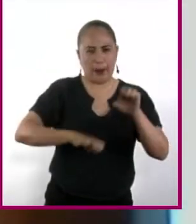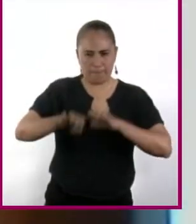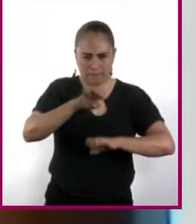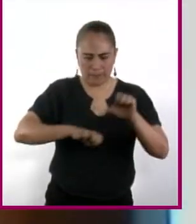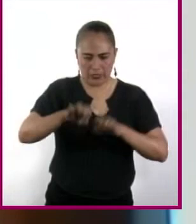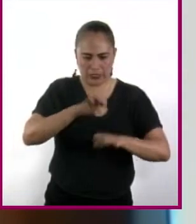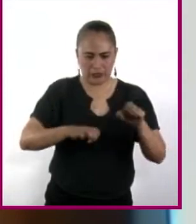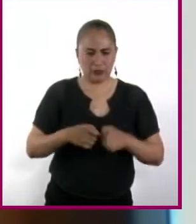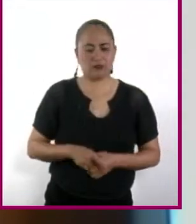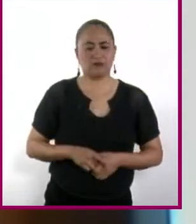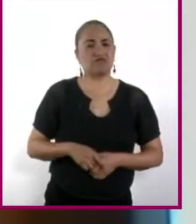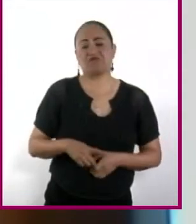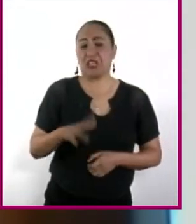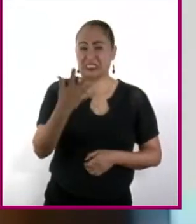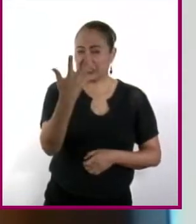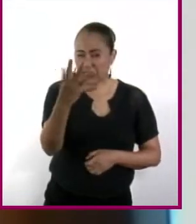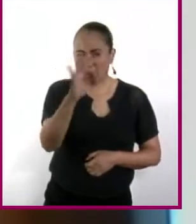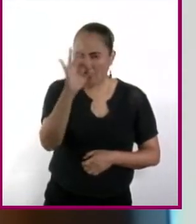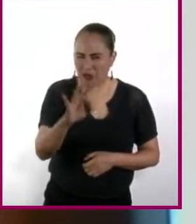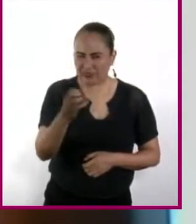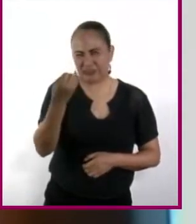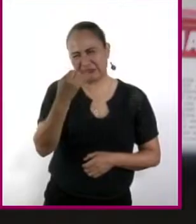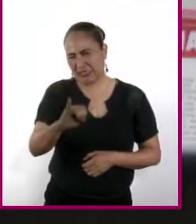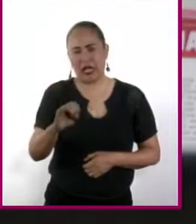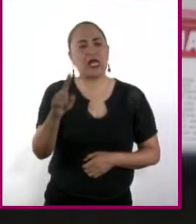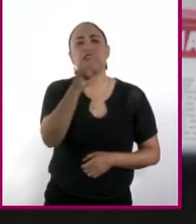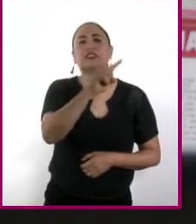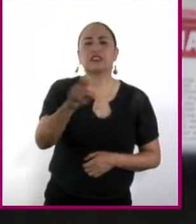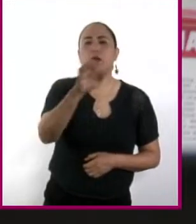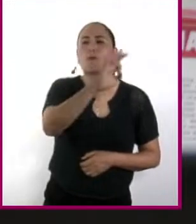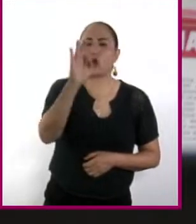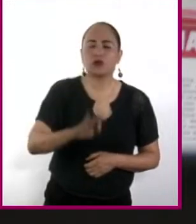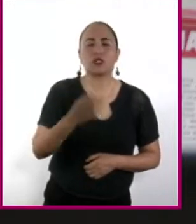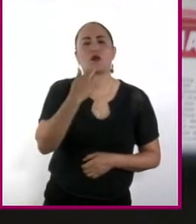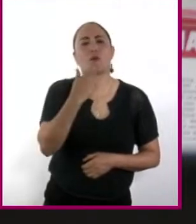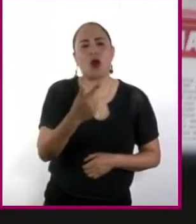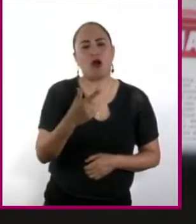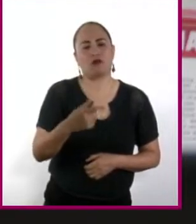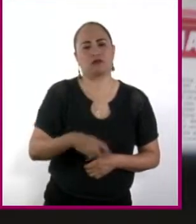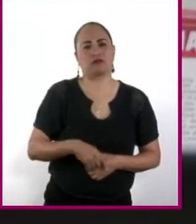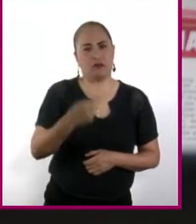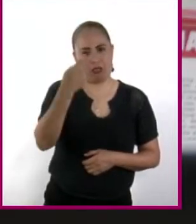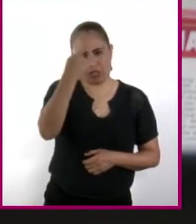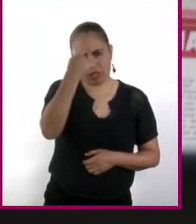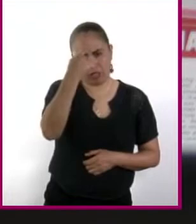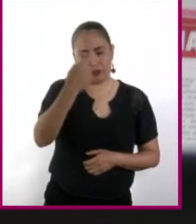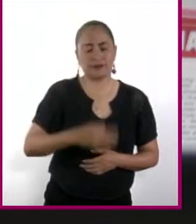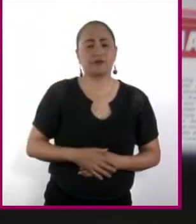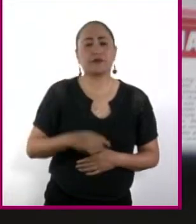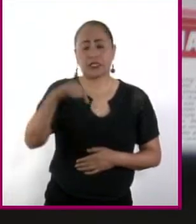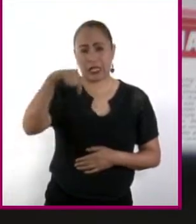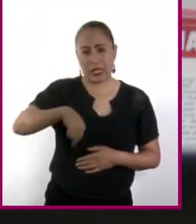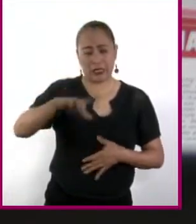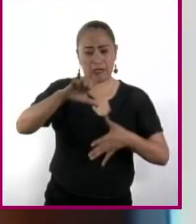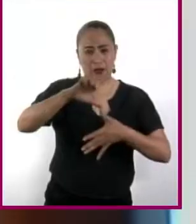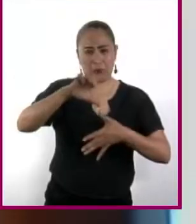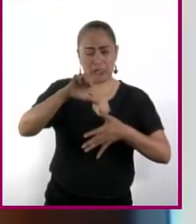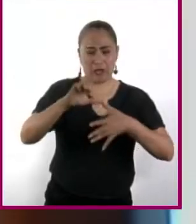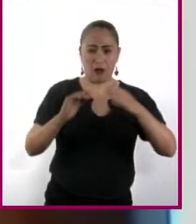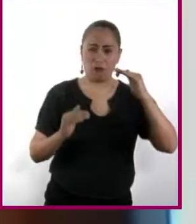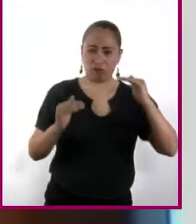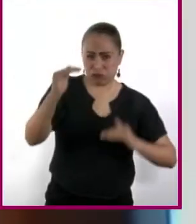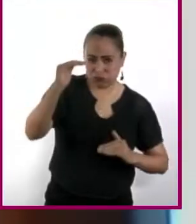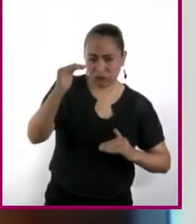aquí quieren el 100% de ganancias o más. ¿Cuáles son las inequidades sociales en América Latina? Pues mira, por